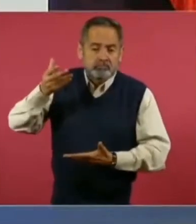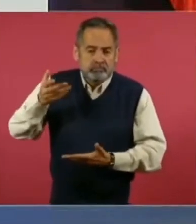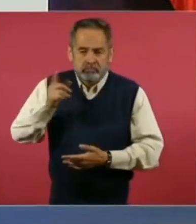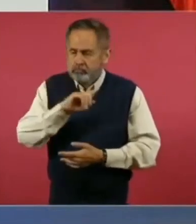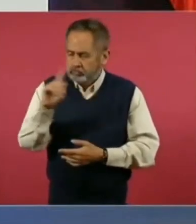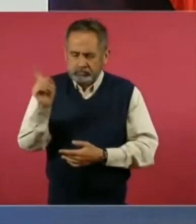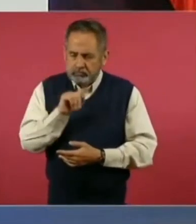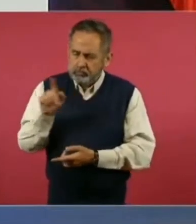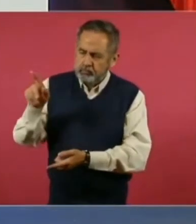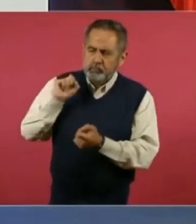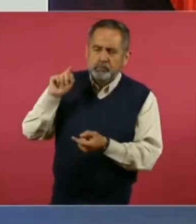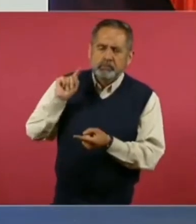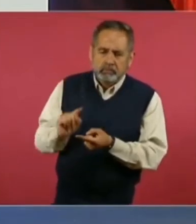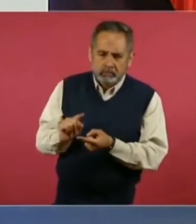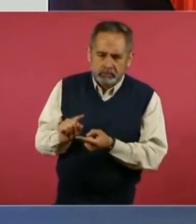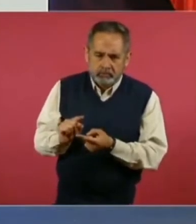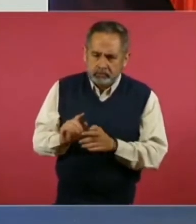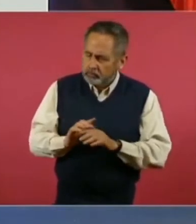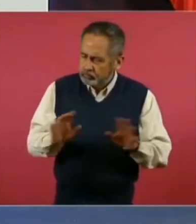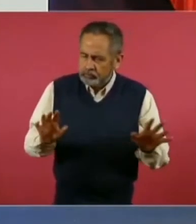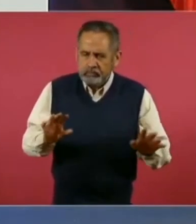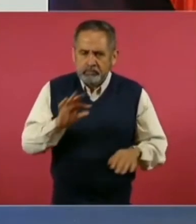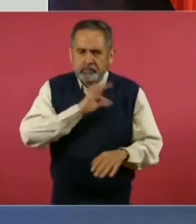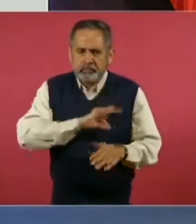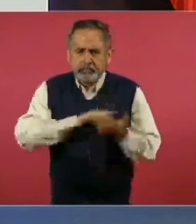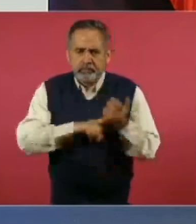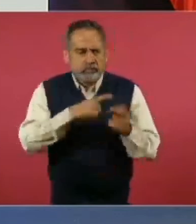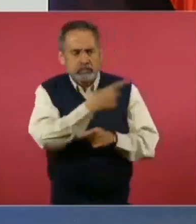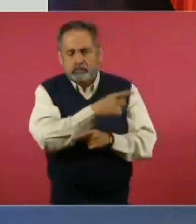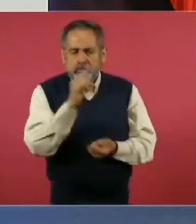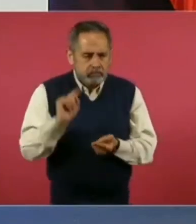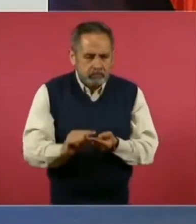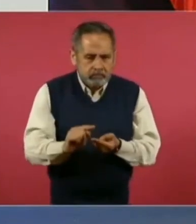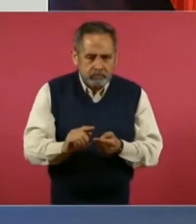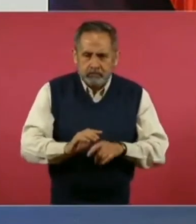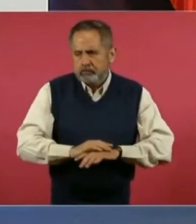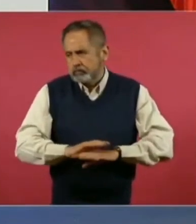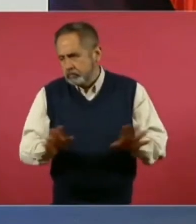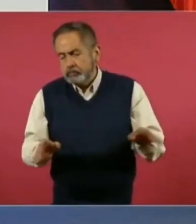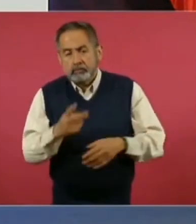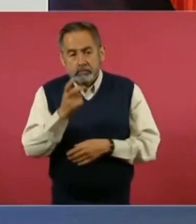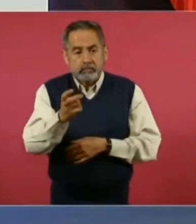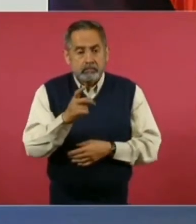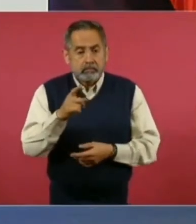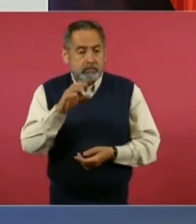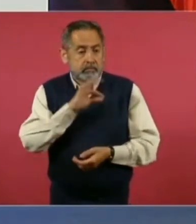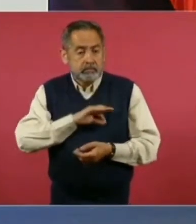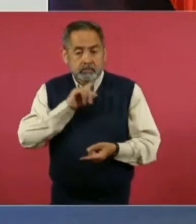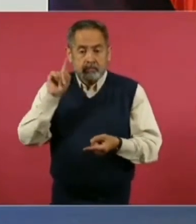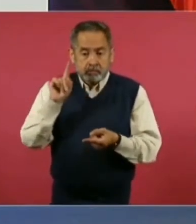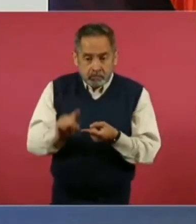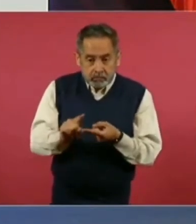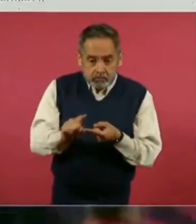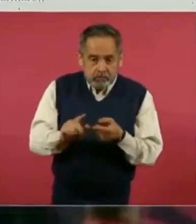reducir el cobro de comisiones. Y desde que se redujo el cobro de comisiones,